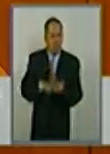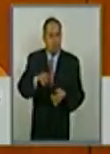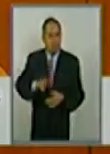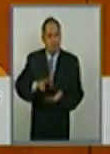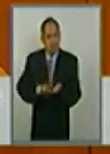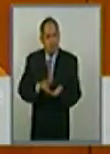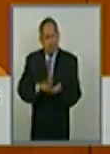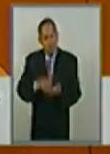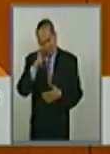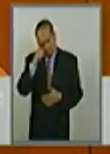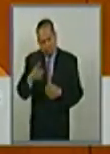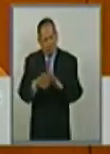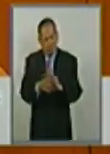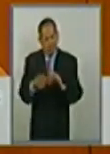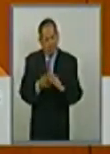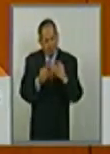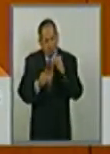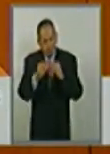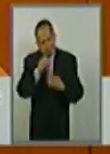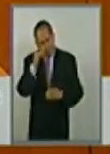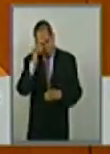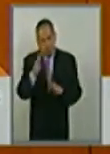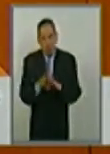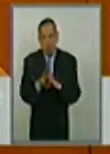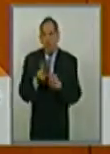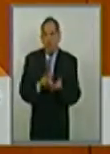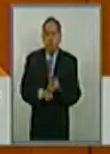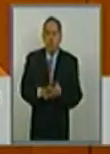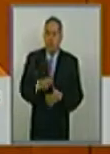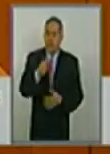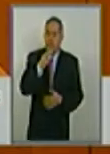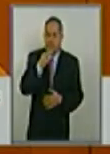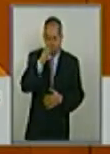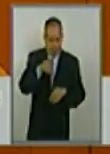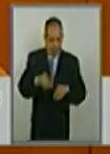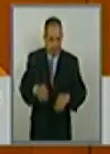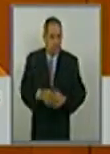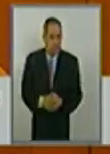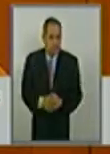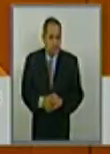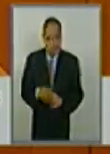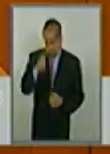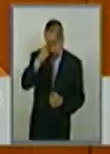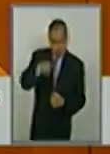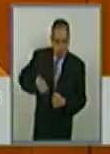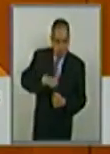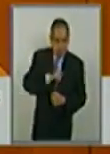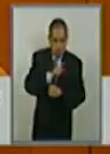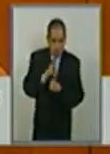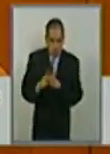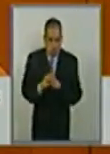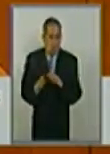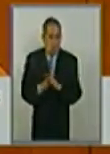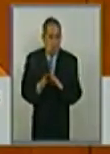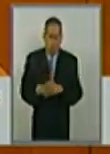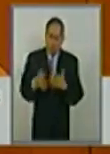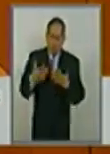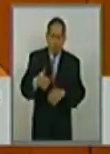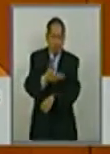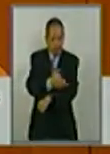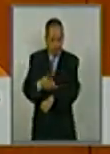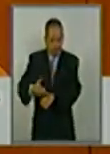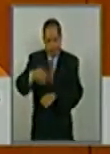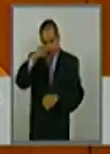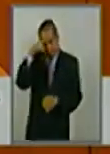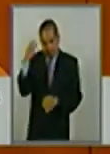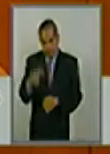no solo como fuente alimentaria, sino como una fuente laboral. Para nuestro país, las familias